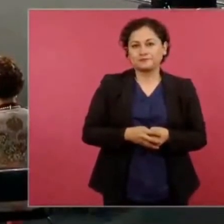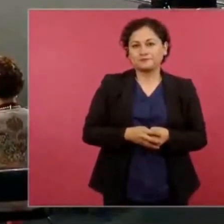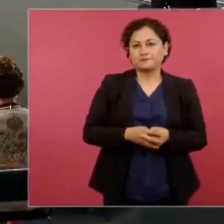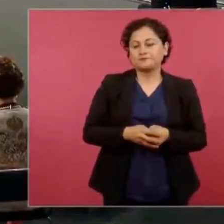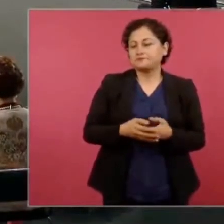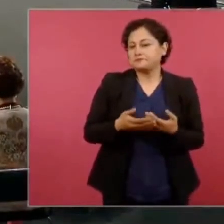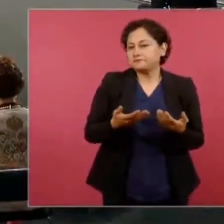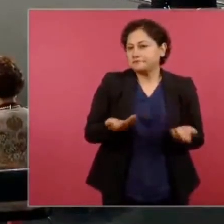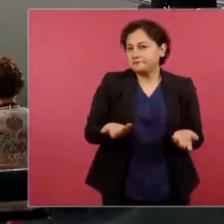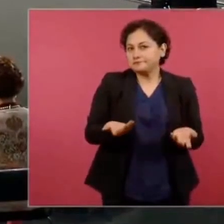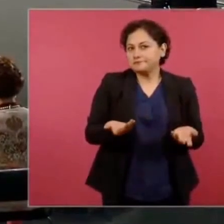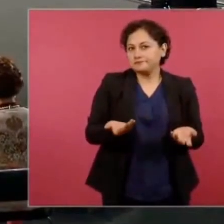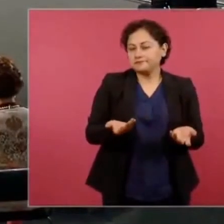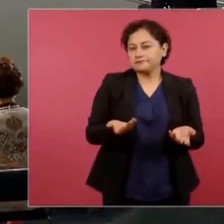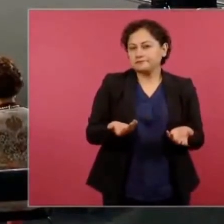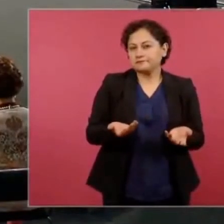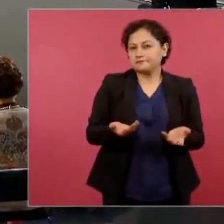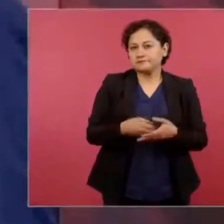alentar